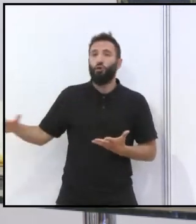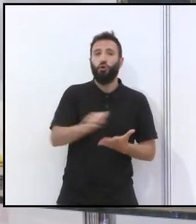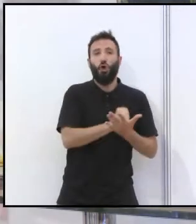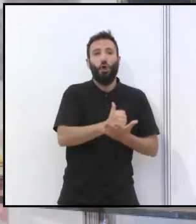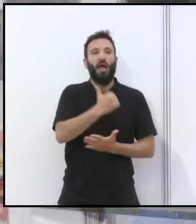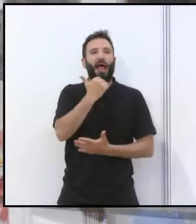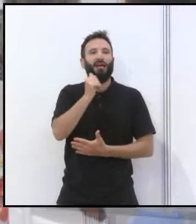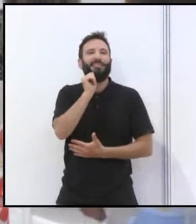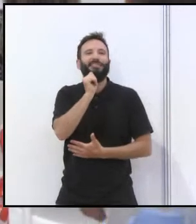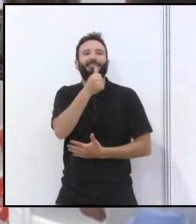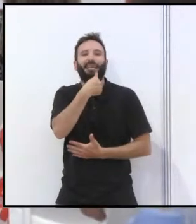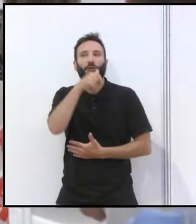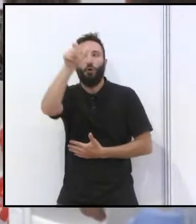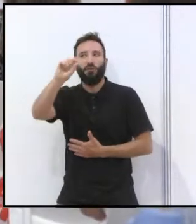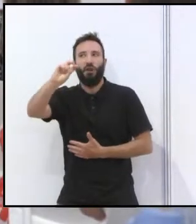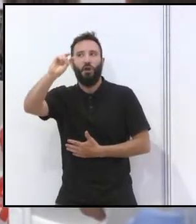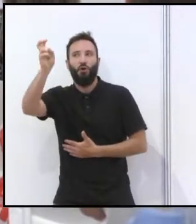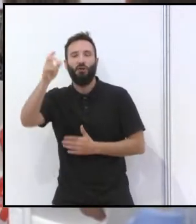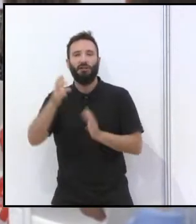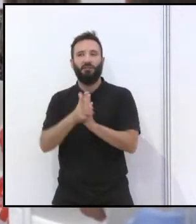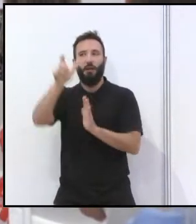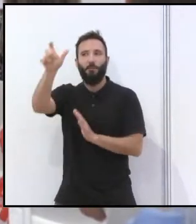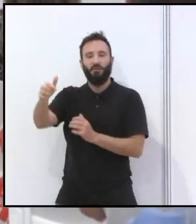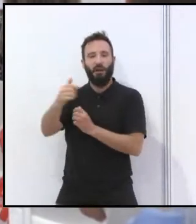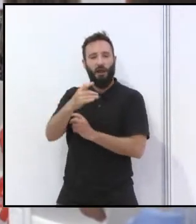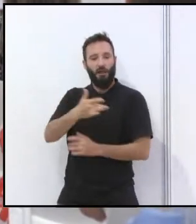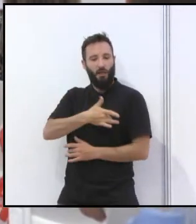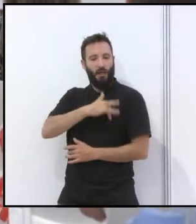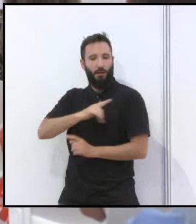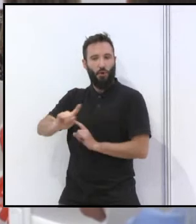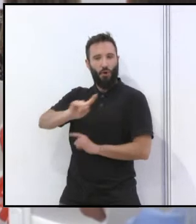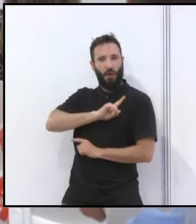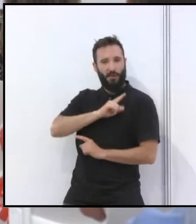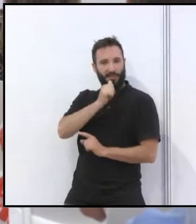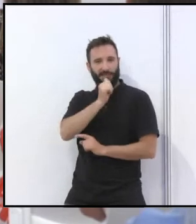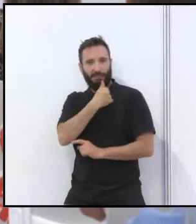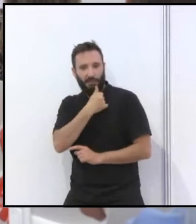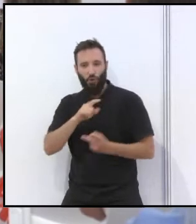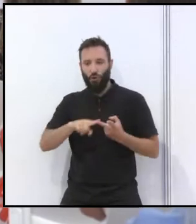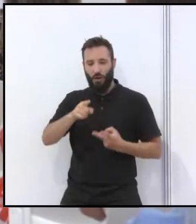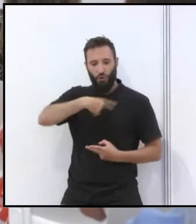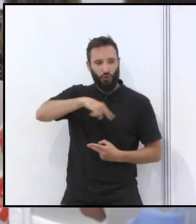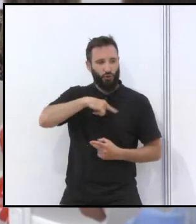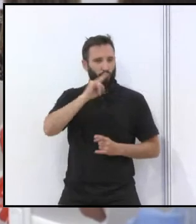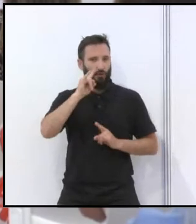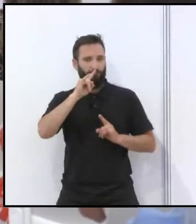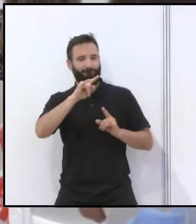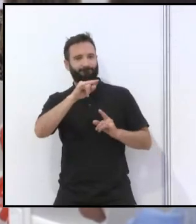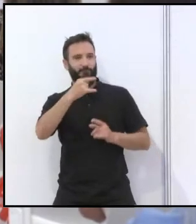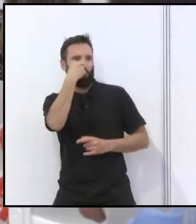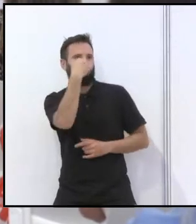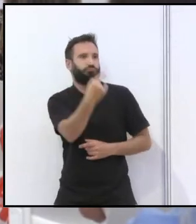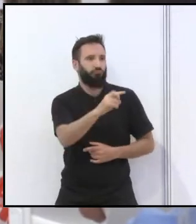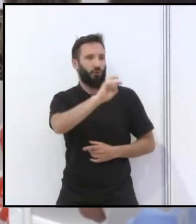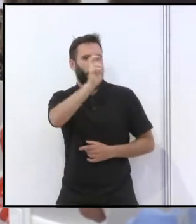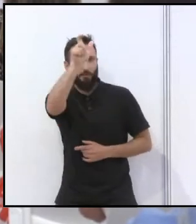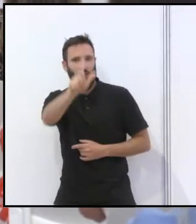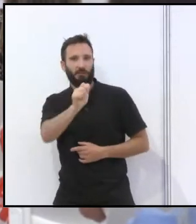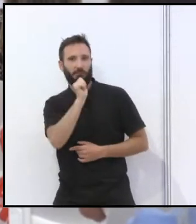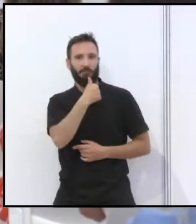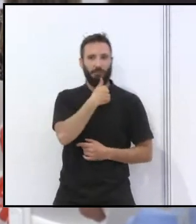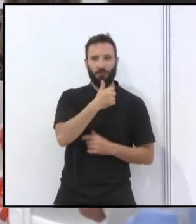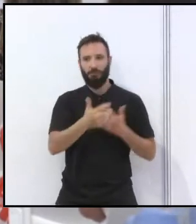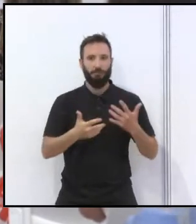alguien. Alguien nos ama en secreto, alguien nos odia en secreto, nosotros estamos enamorados en secreto de alguien, etcétera, ¿no?